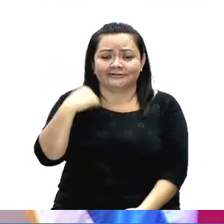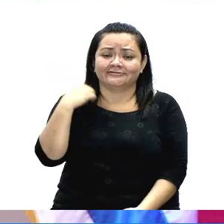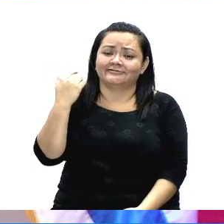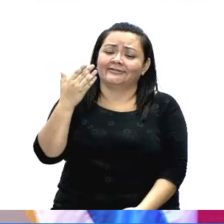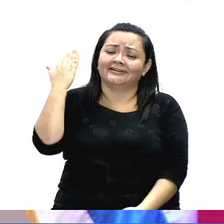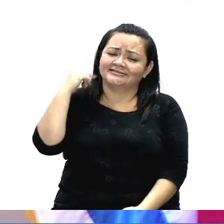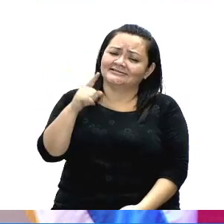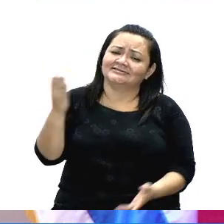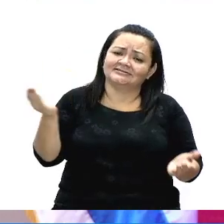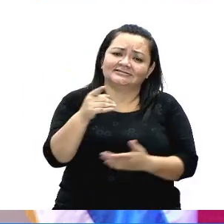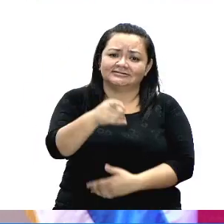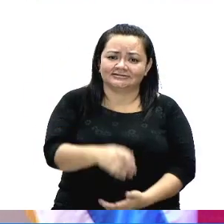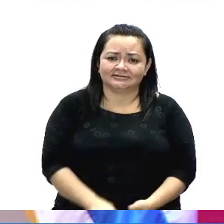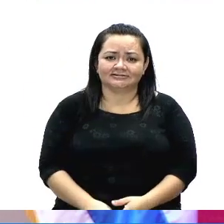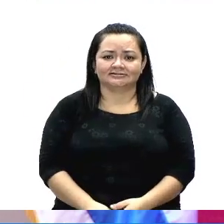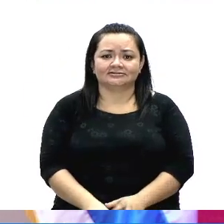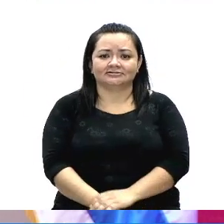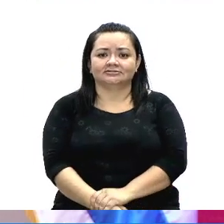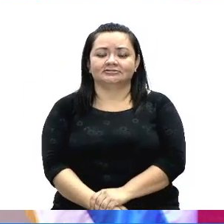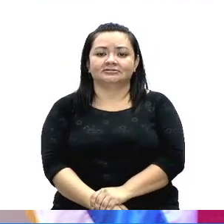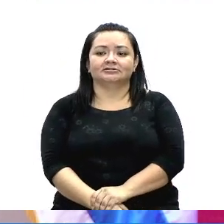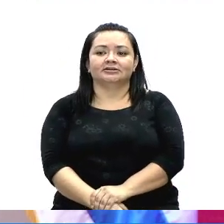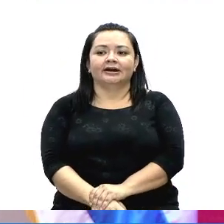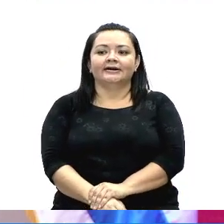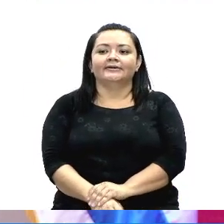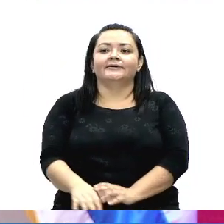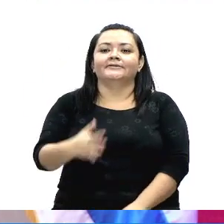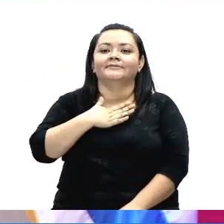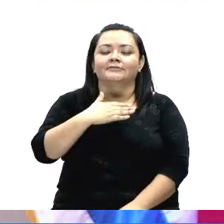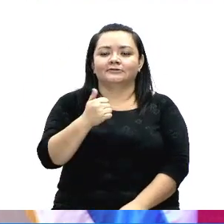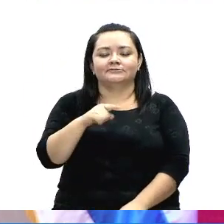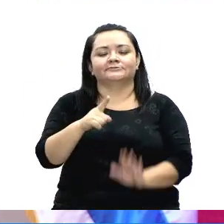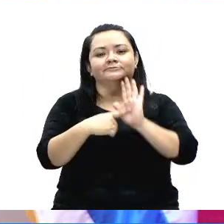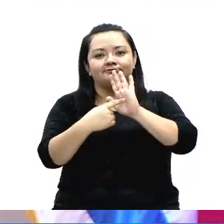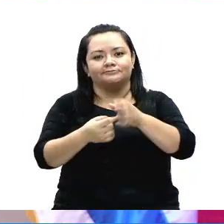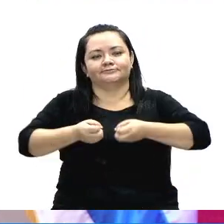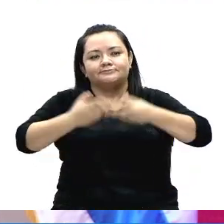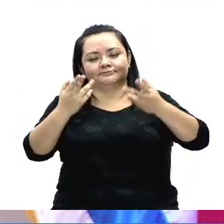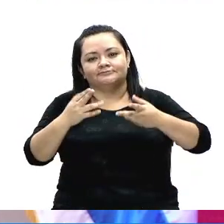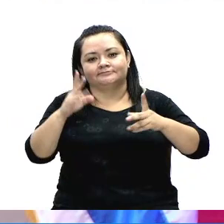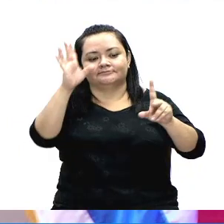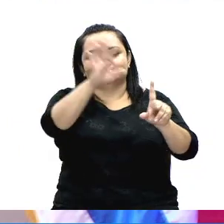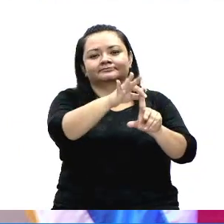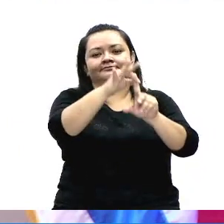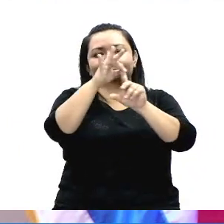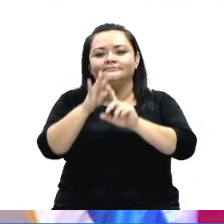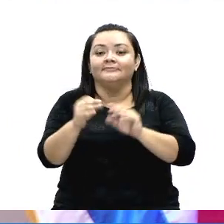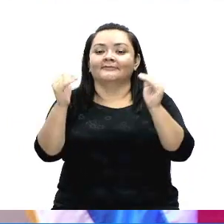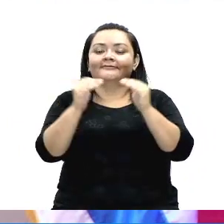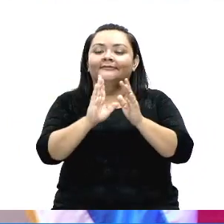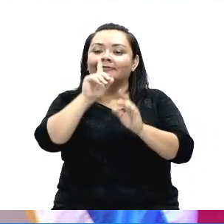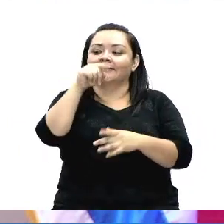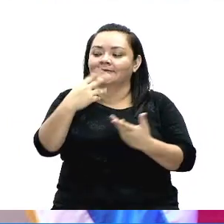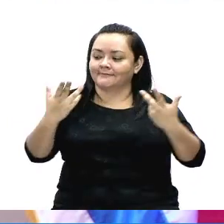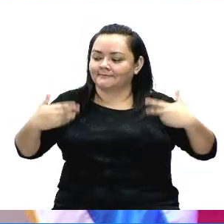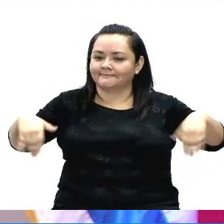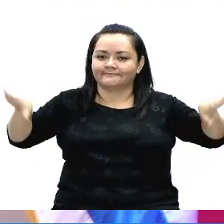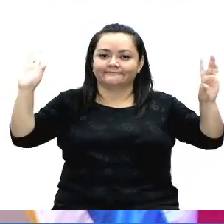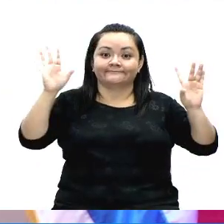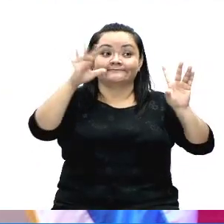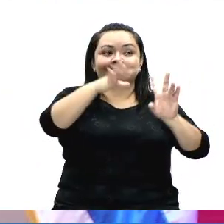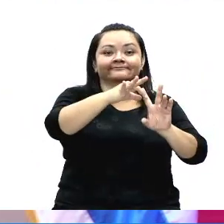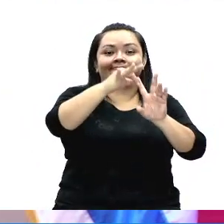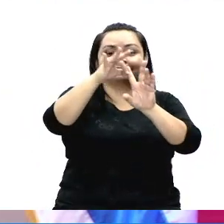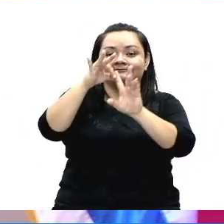hecho me encanta esa expresión esa comparación donde te dice y te traje como las alas sobre las águilas